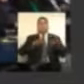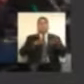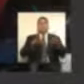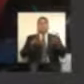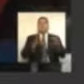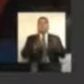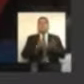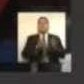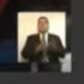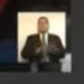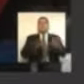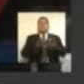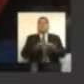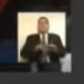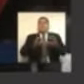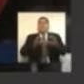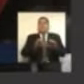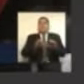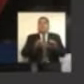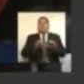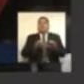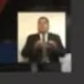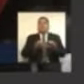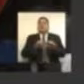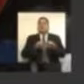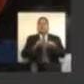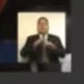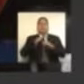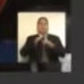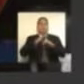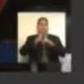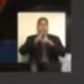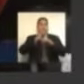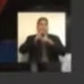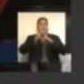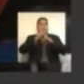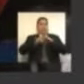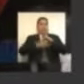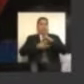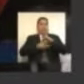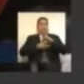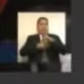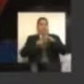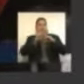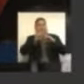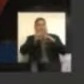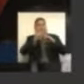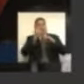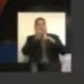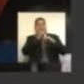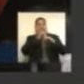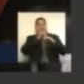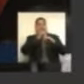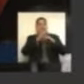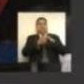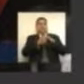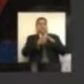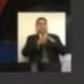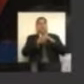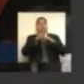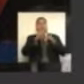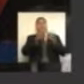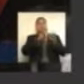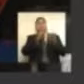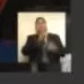públicos y que recibieron miles de millones de pesos, hay que investigar, hay que actuar con base en lo que señala